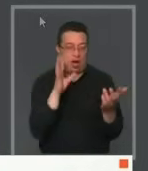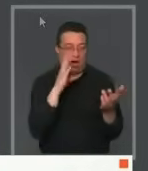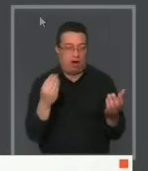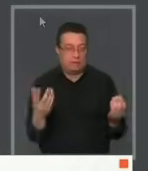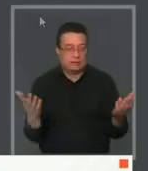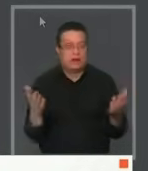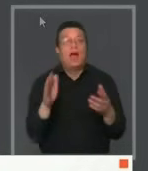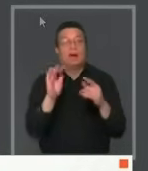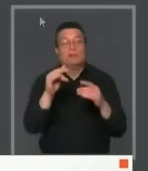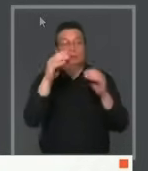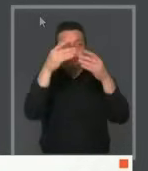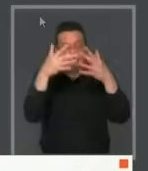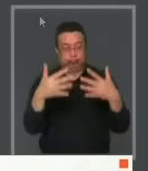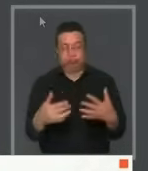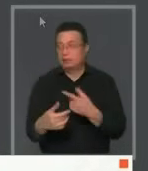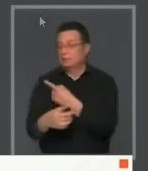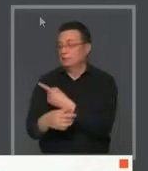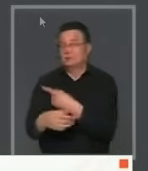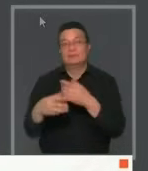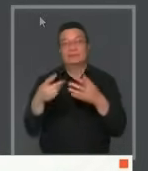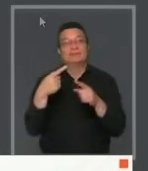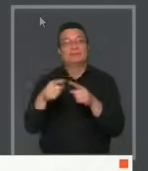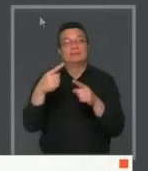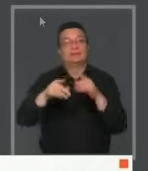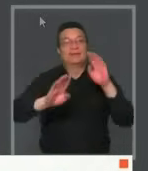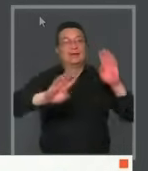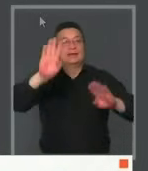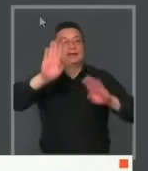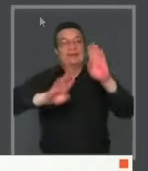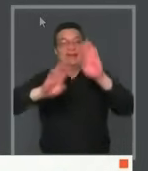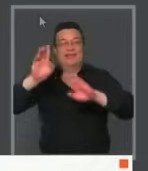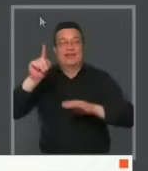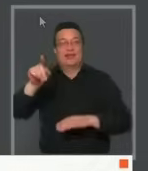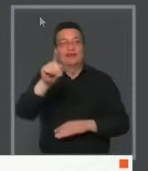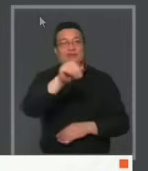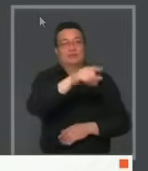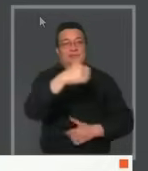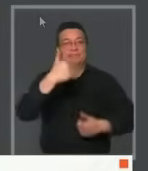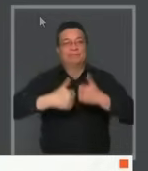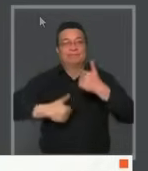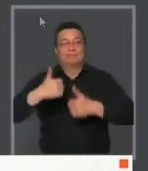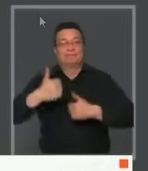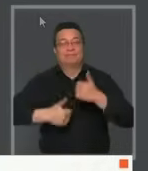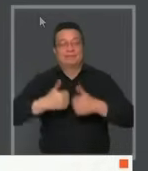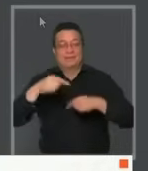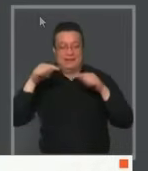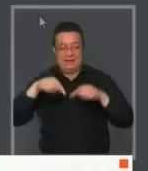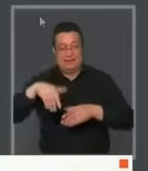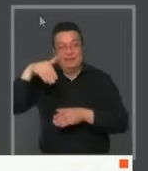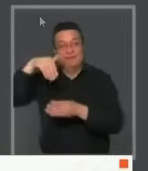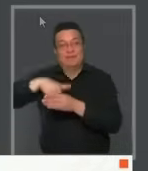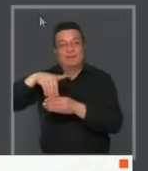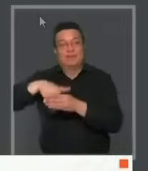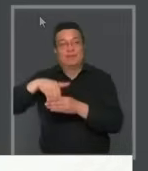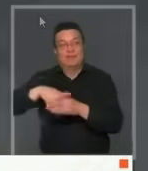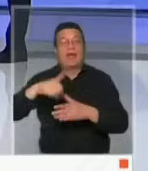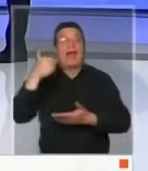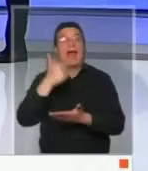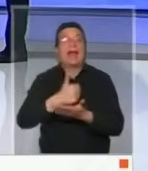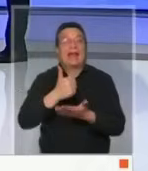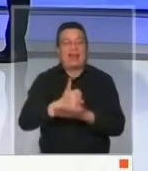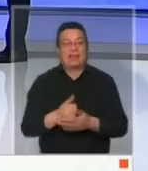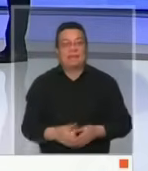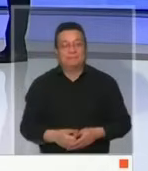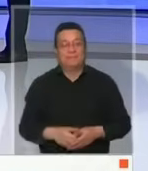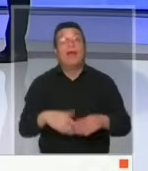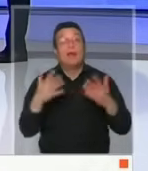despliega el orden de los distintos candidatos de que van a competir en este caso en esta elección por alcalde lo